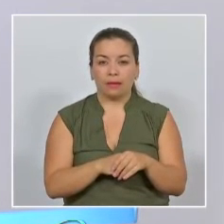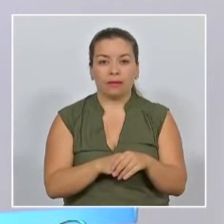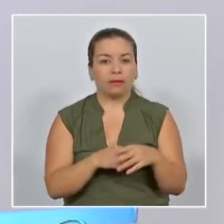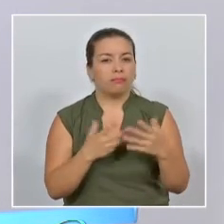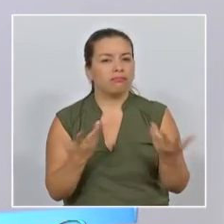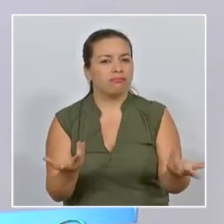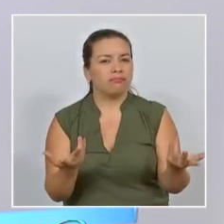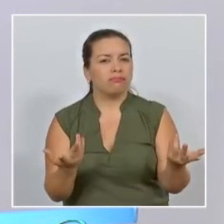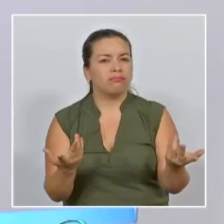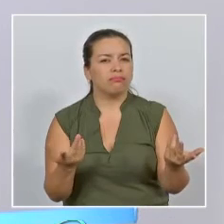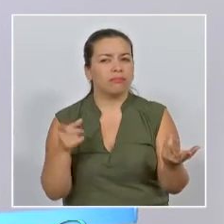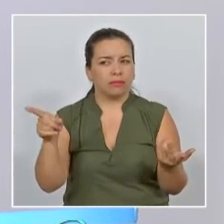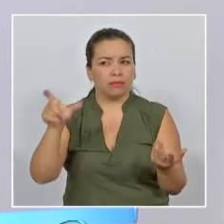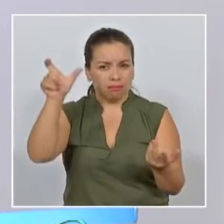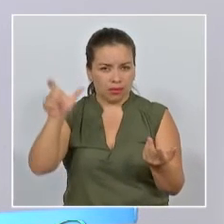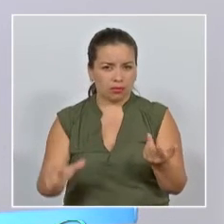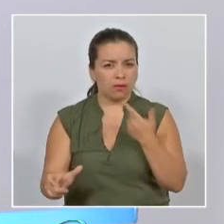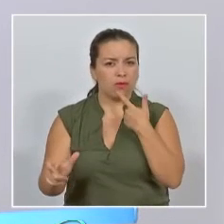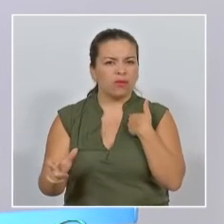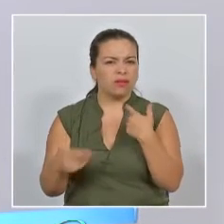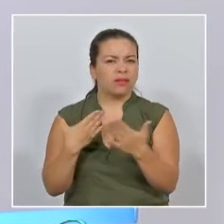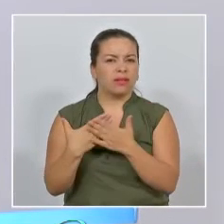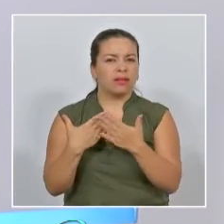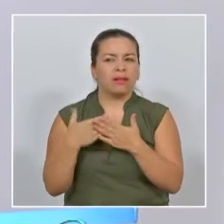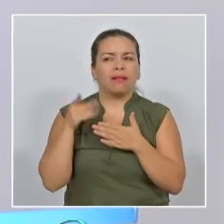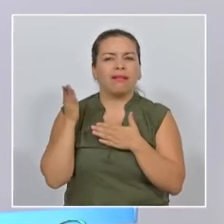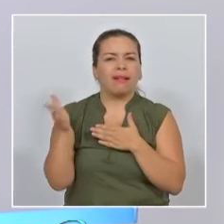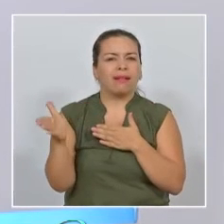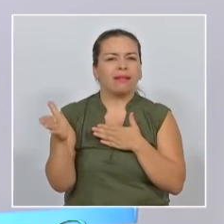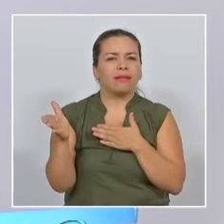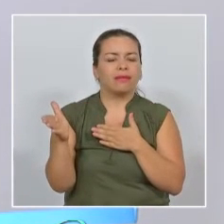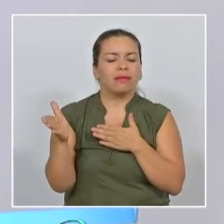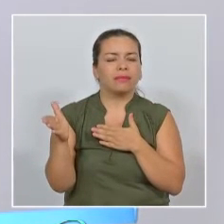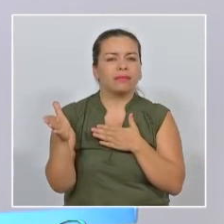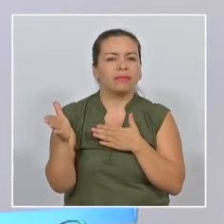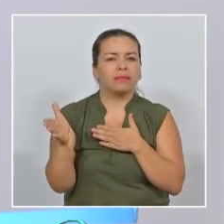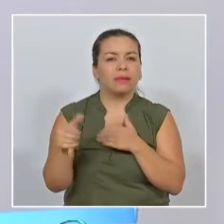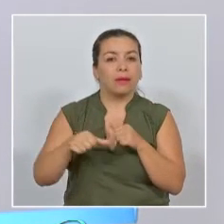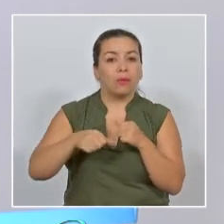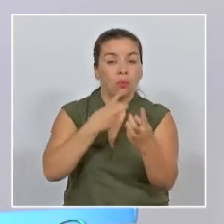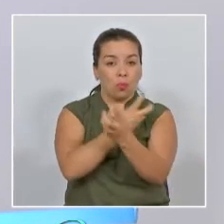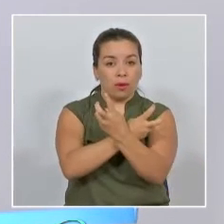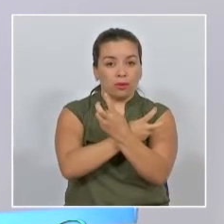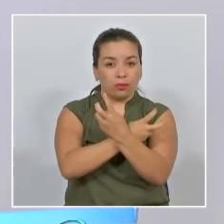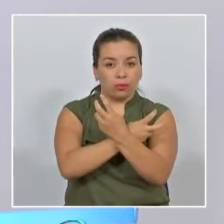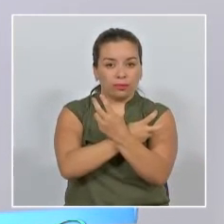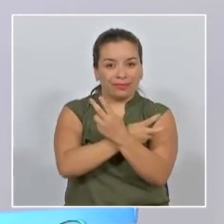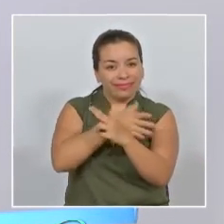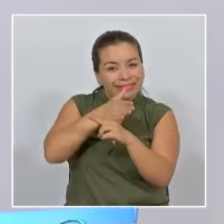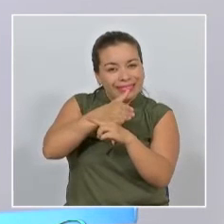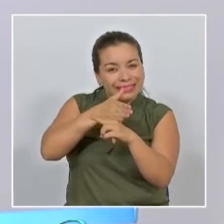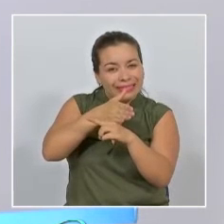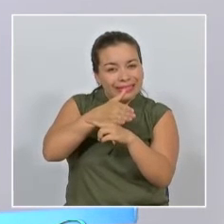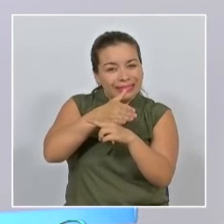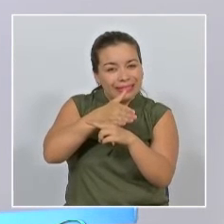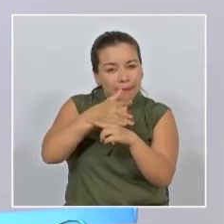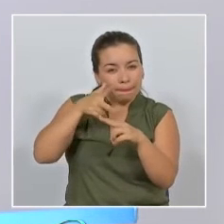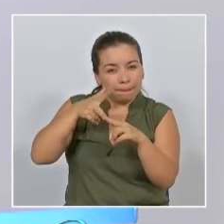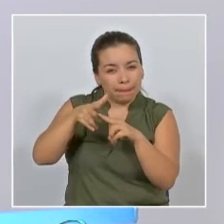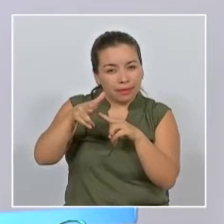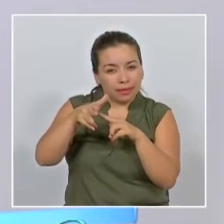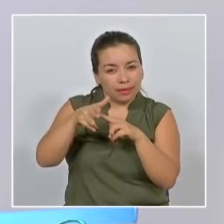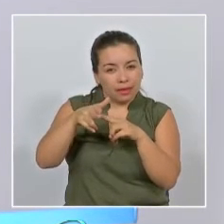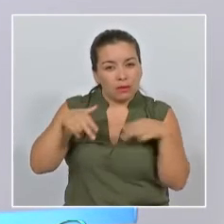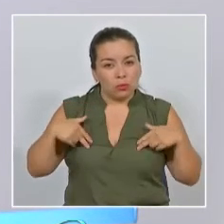realidad lo que nos explica el traumatólogo es que a ella le van a cortar el hueso del, digamos, de la el